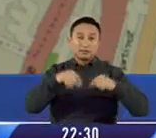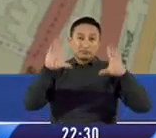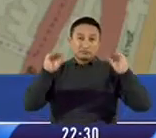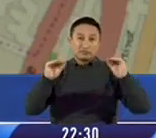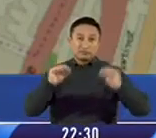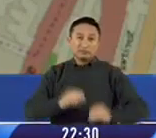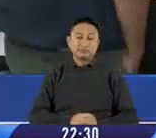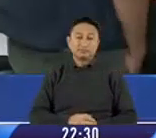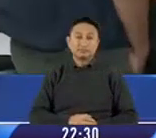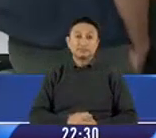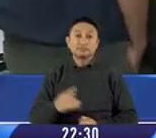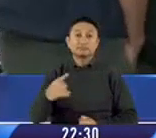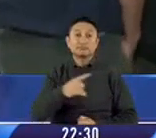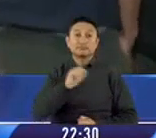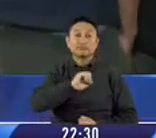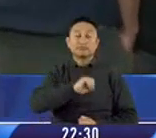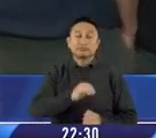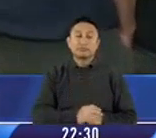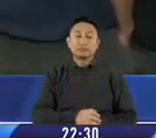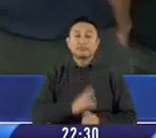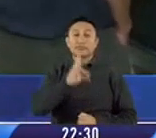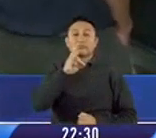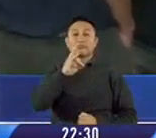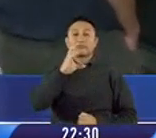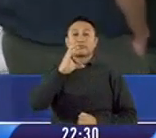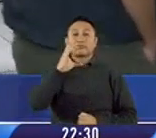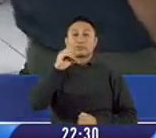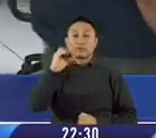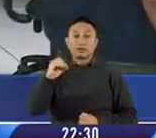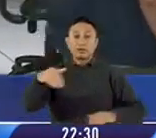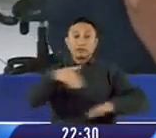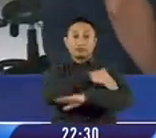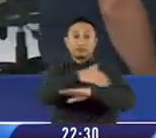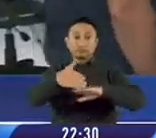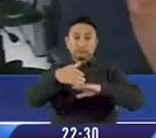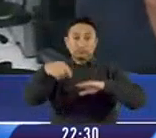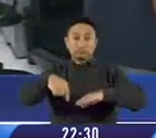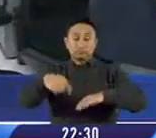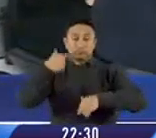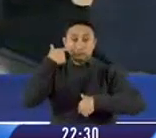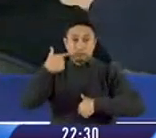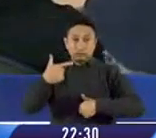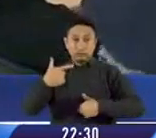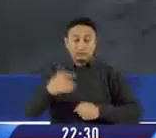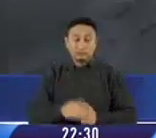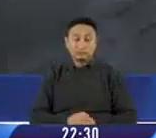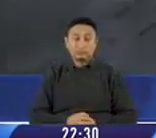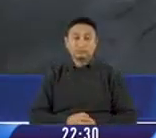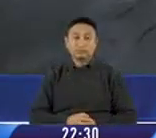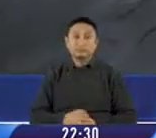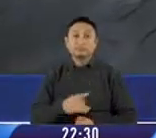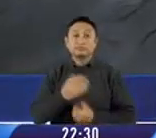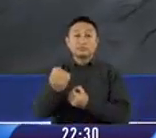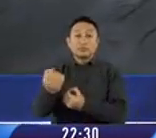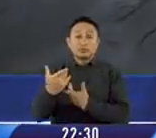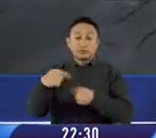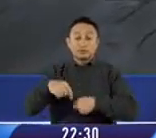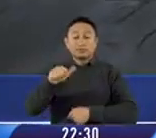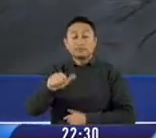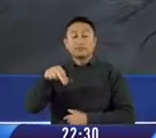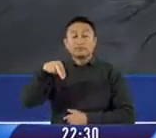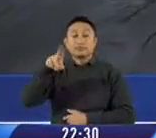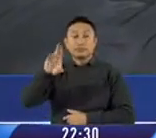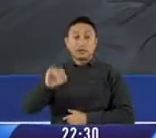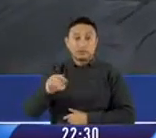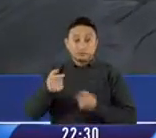apagones. Esto gracias a que alrededor de 700 intersecciones están monitoreadas en línea. Este informe es remitido a la Agencia